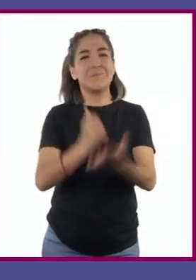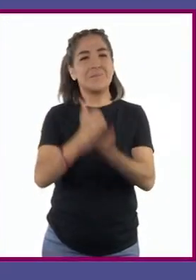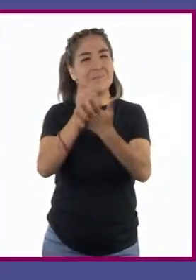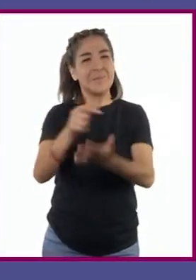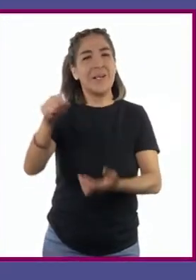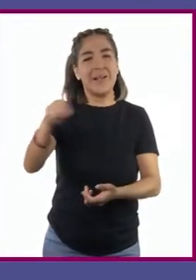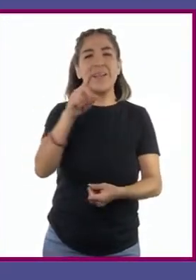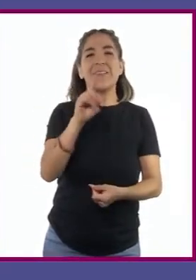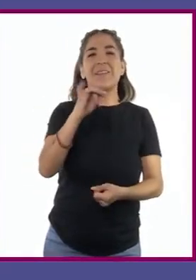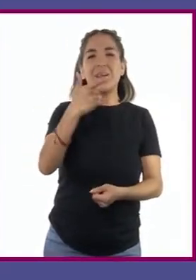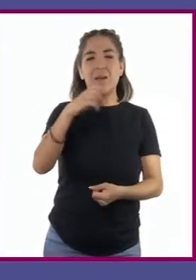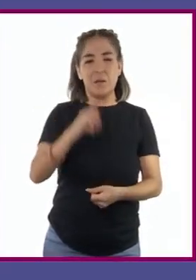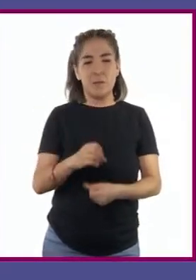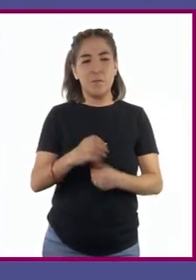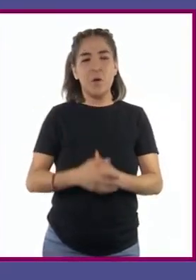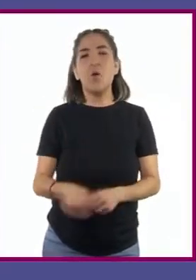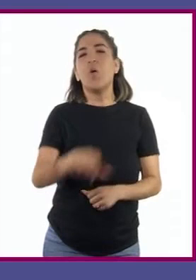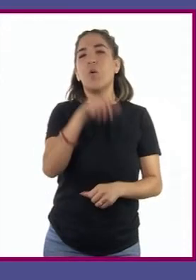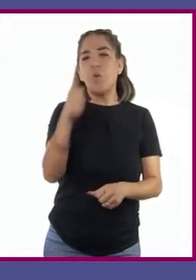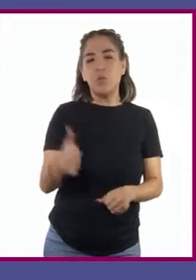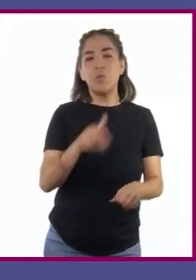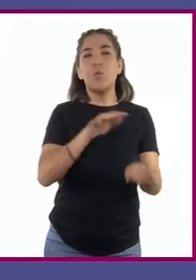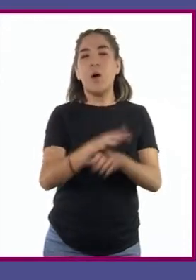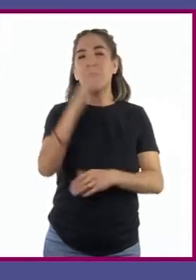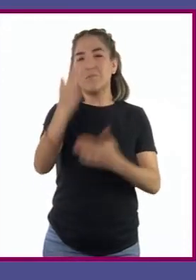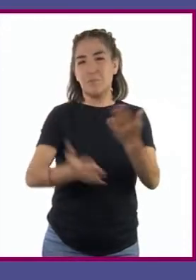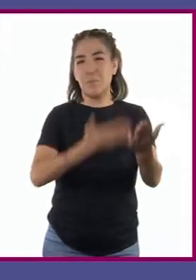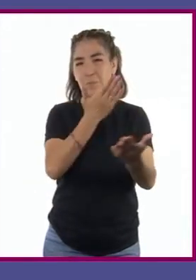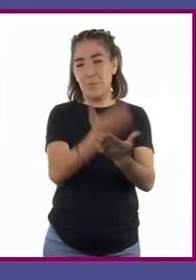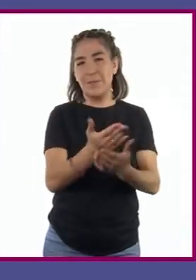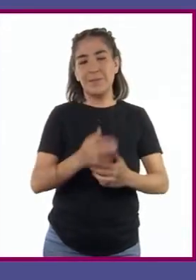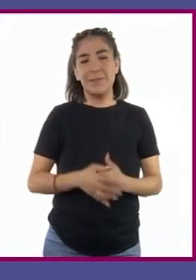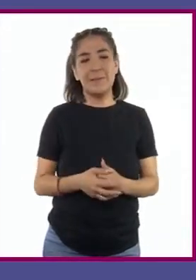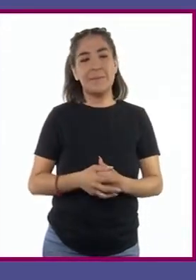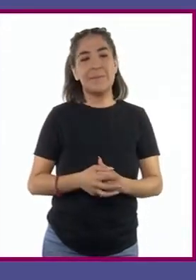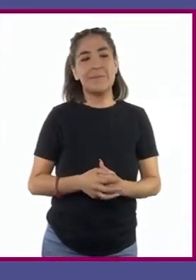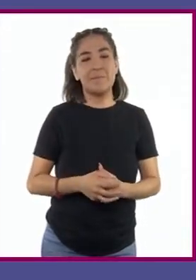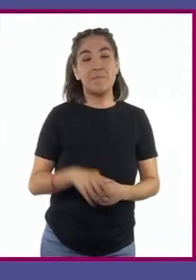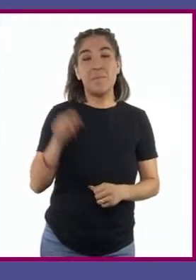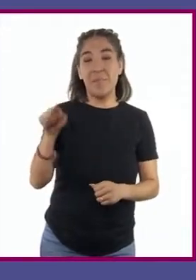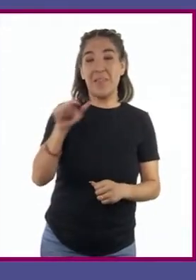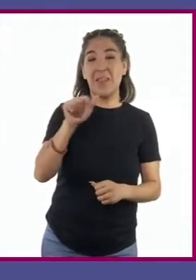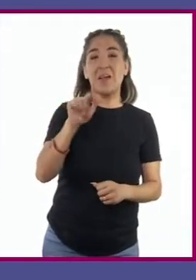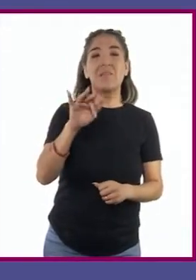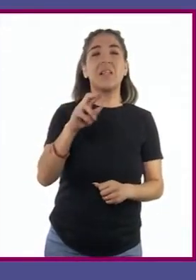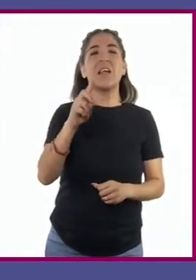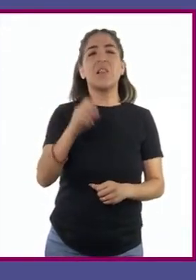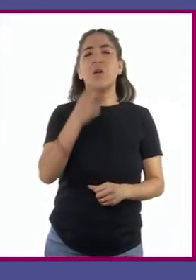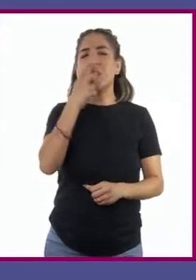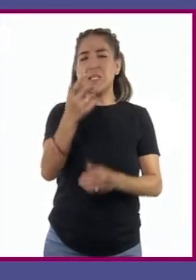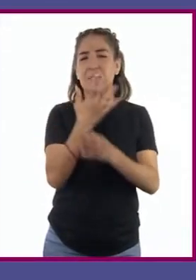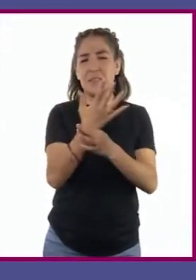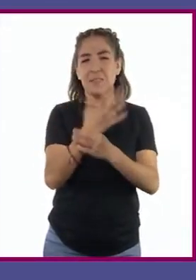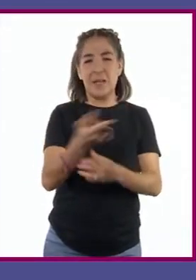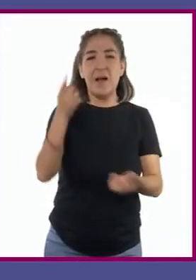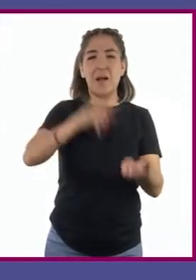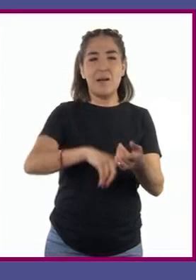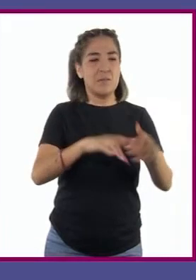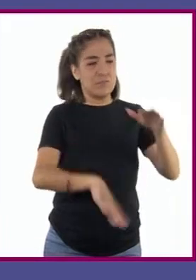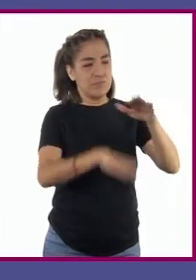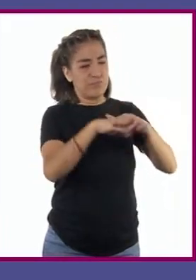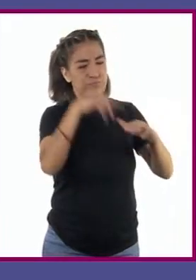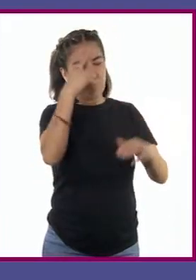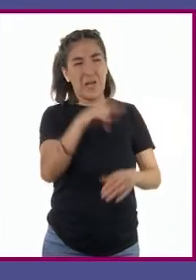intervenciones. Veamos aquí otra de sus propuestas. Alfredo dice que tener un relleno sanitario es bueno para